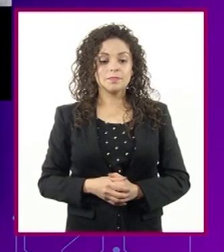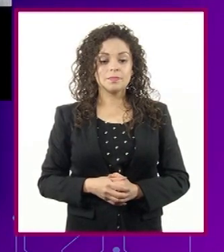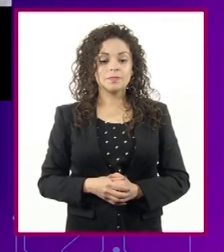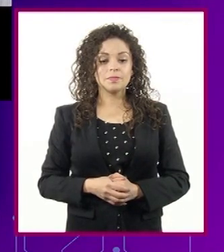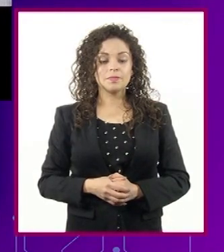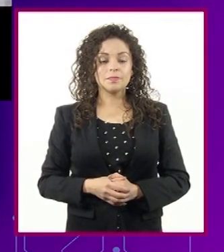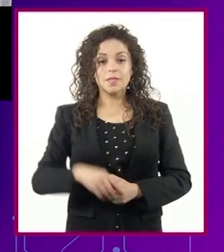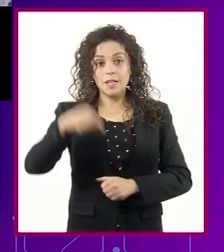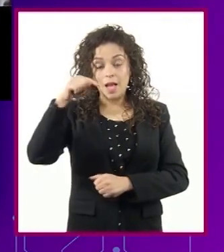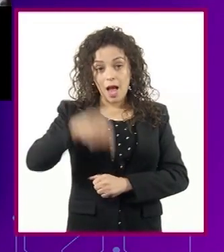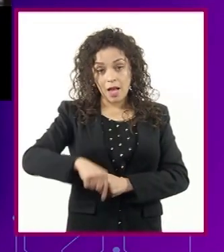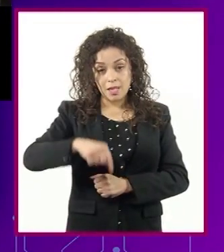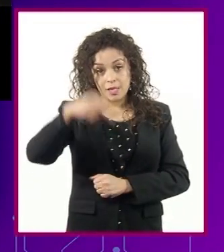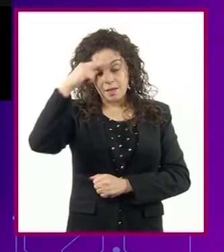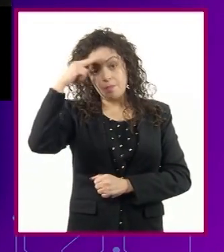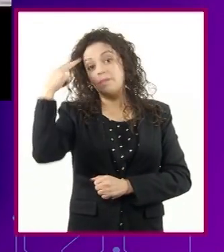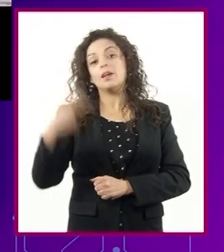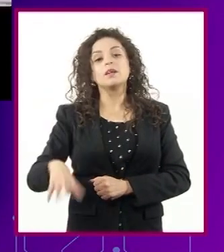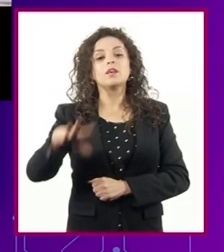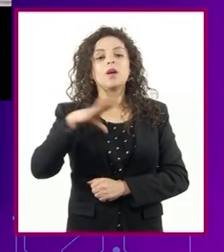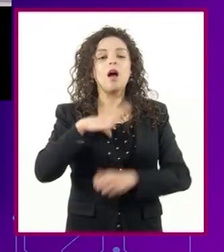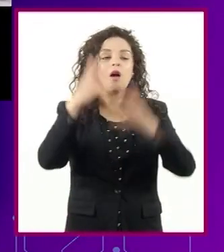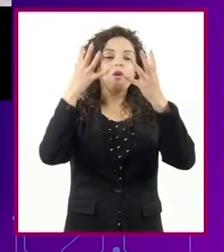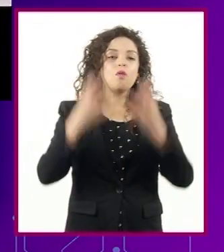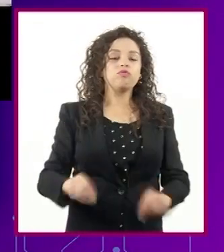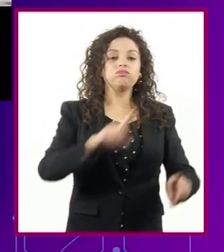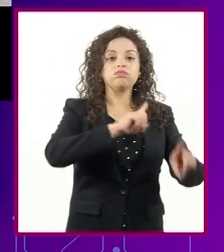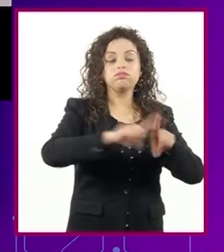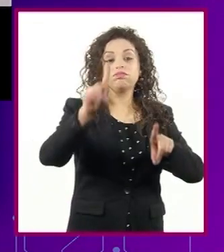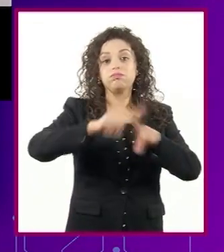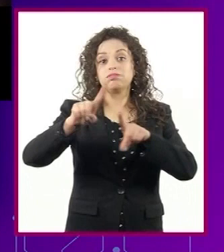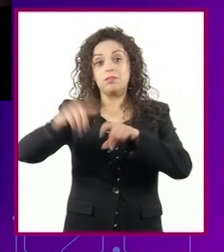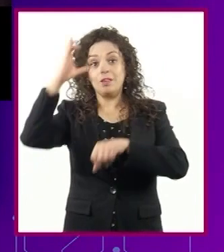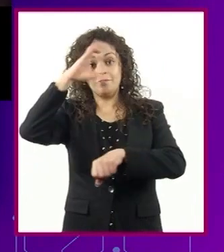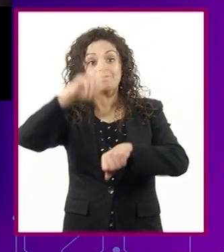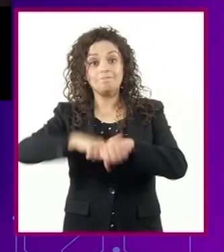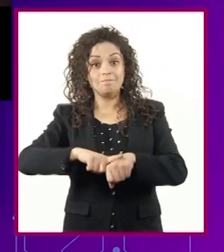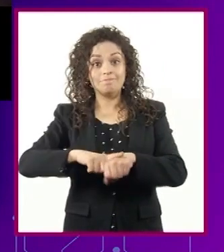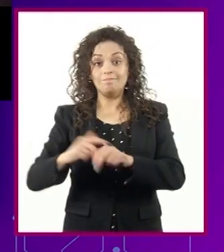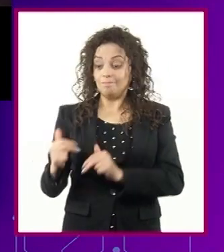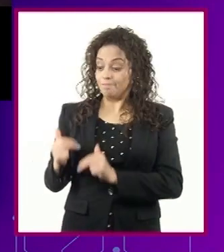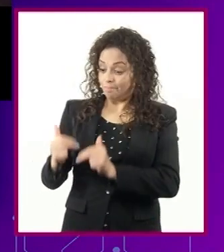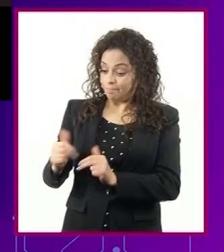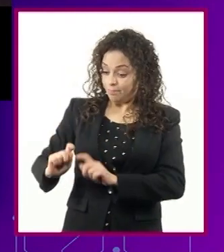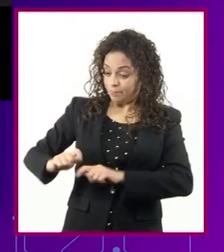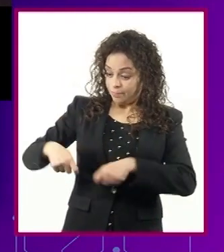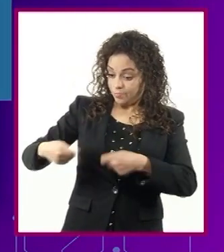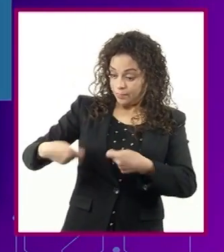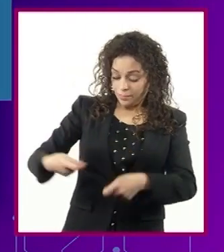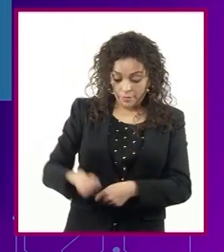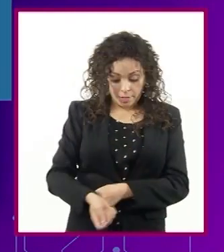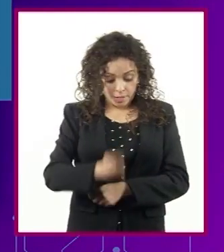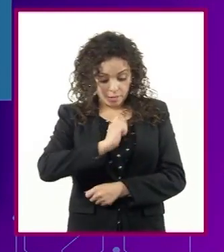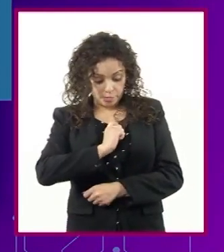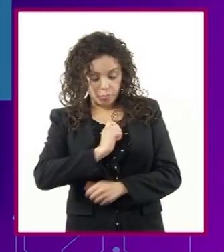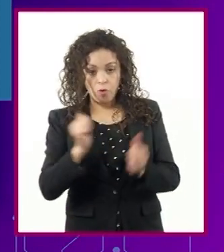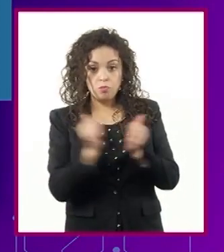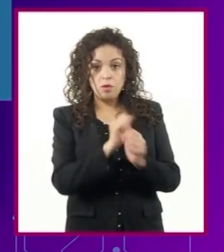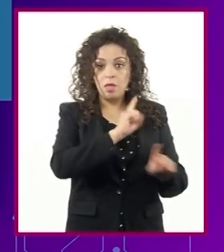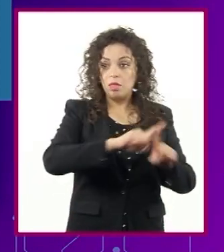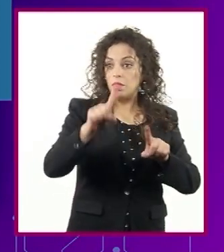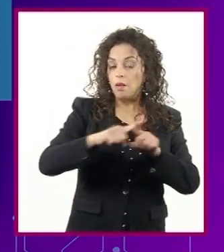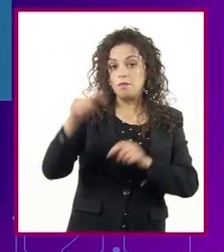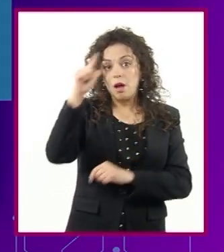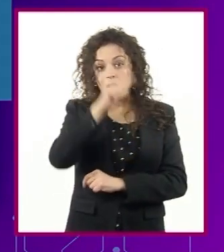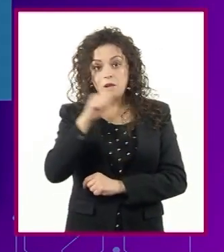En nuestro país existe una gran diversidad cultural, tradiciones que nos identifican y lenguas diversas. ¿Qué